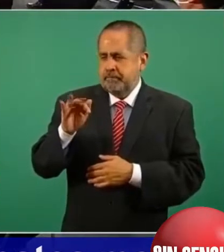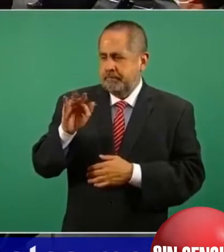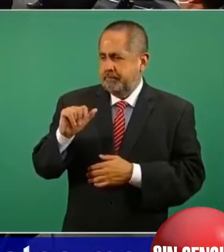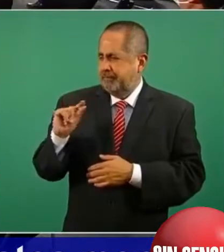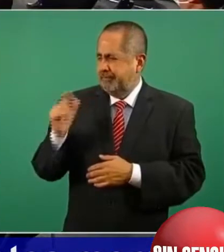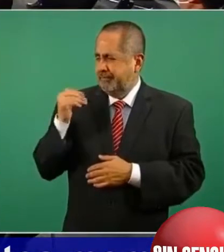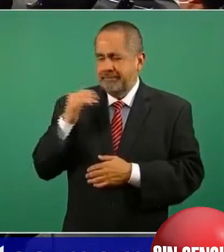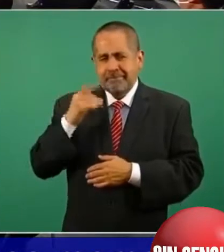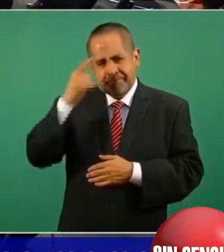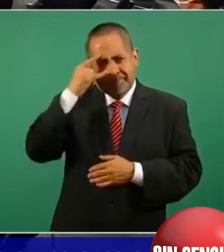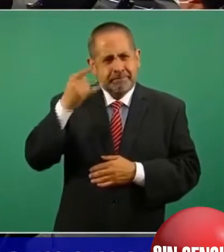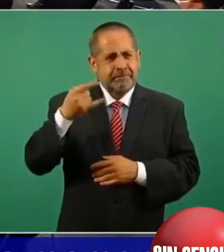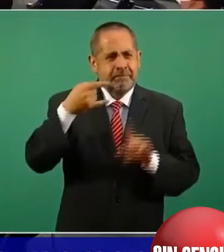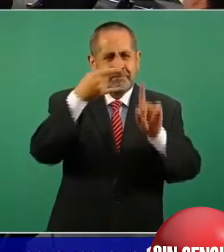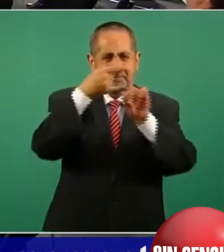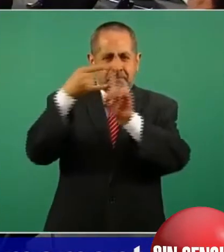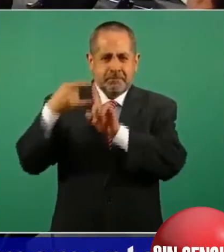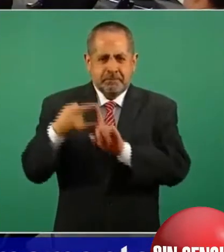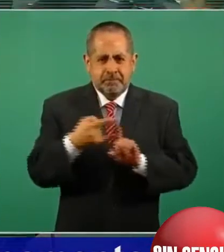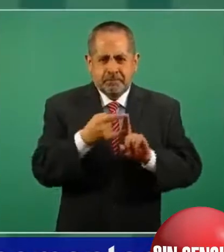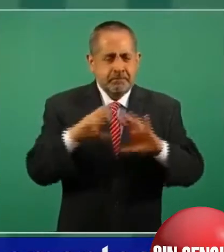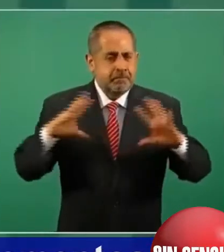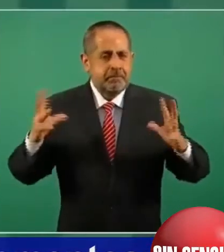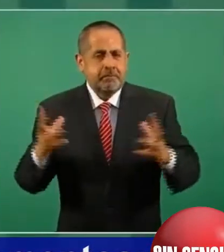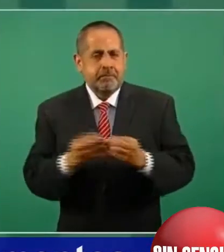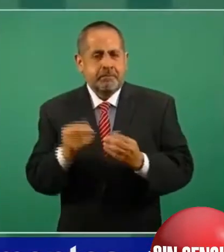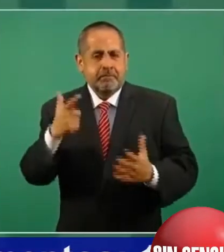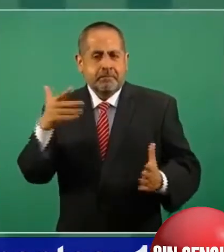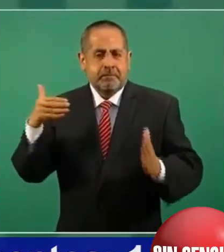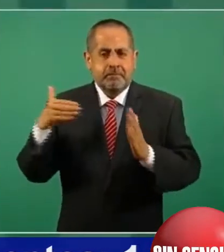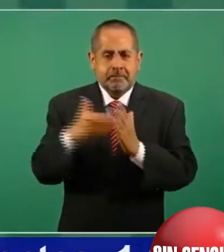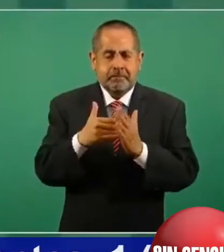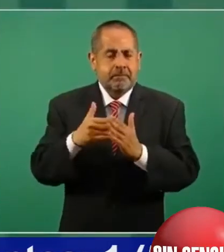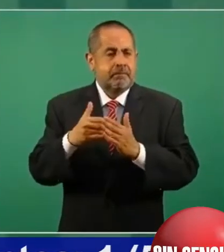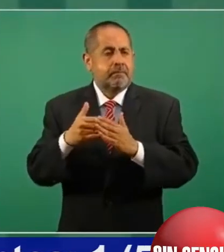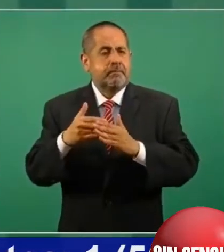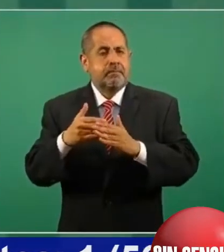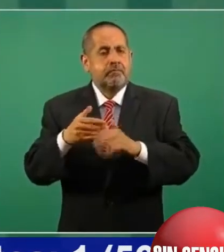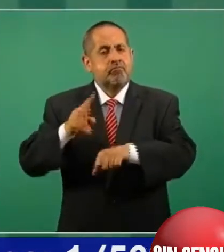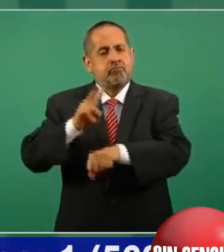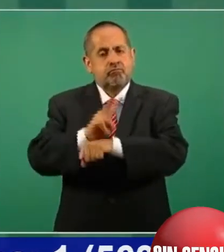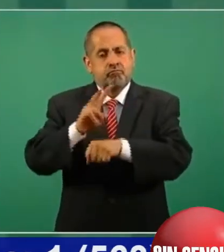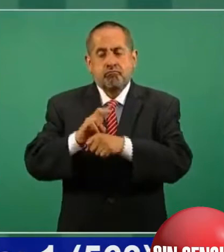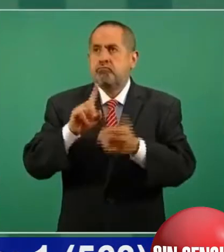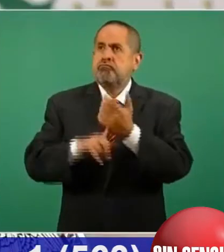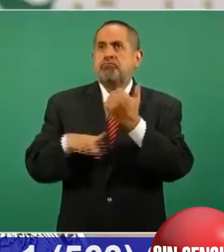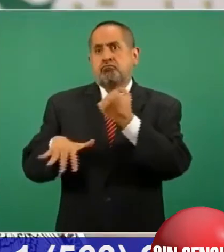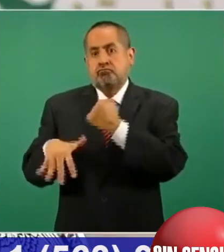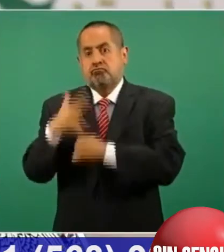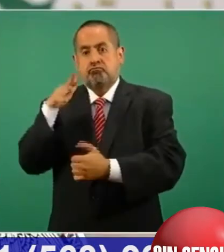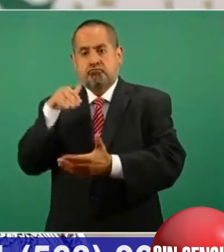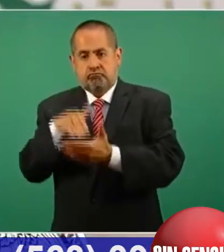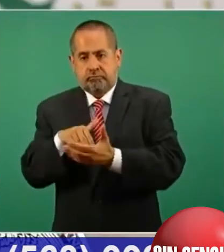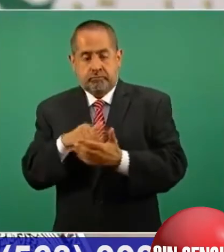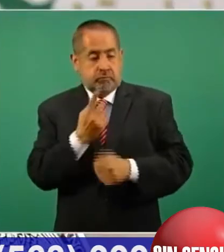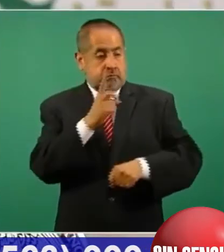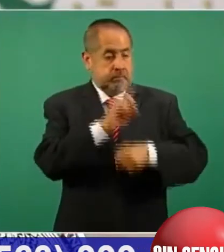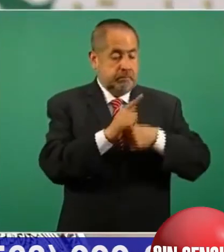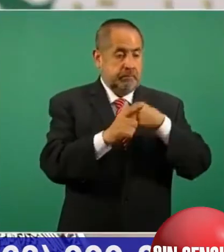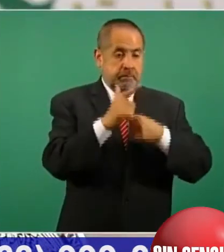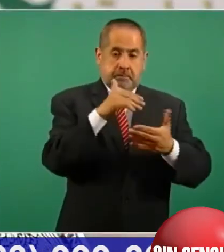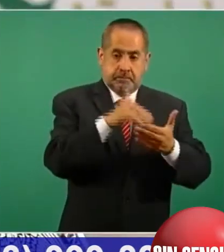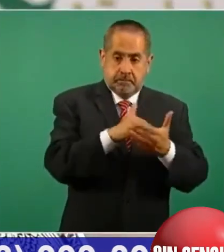que tuvimos con cerca de 7,000 supervisores de todo el país. Son 15,000, o sea que un día tuvimos 7,000